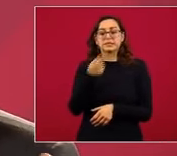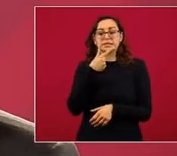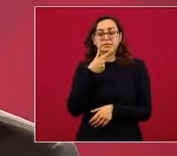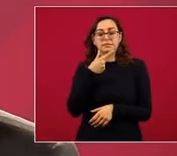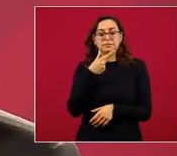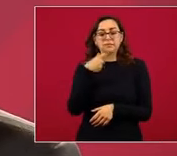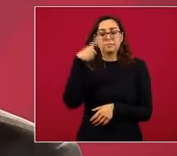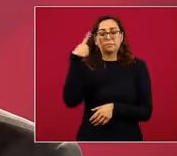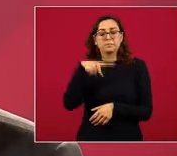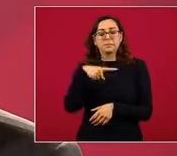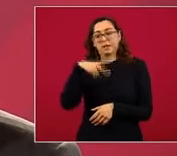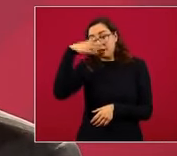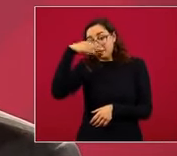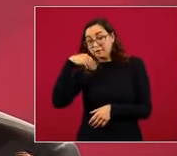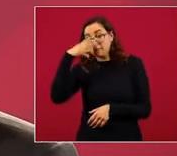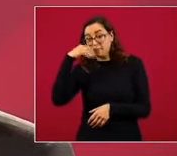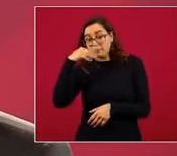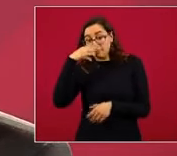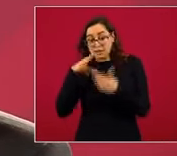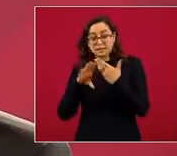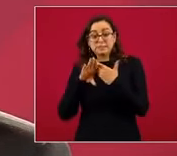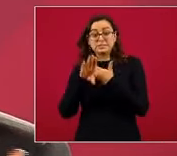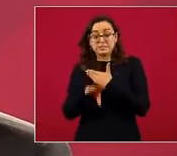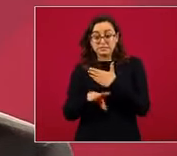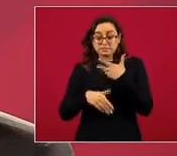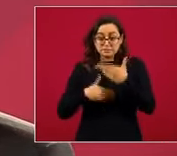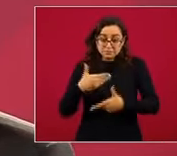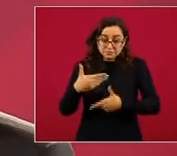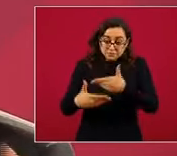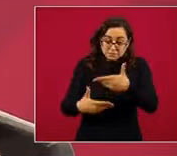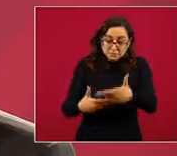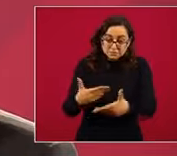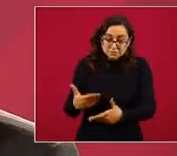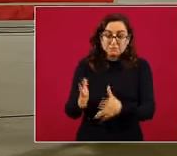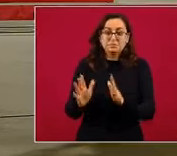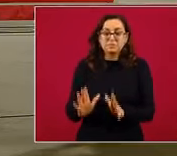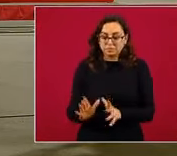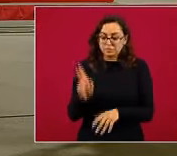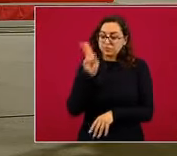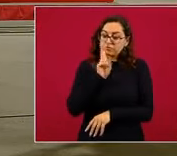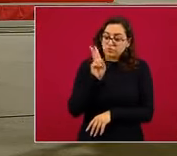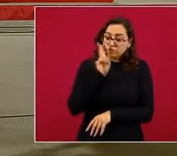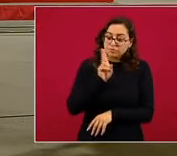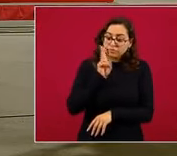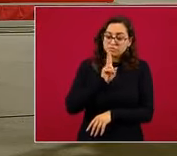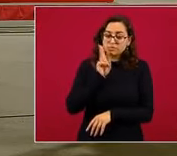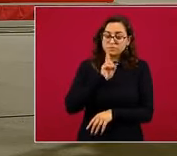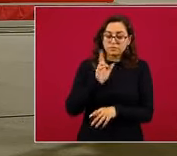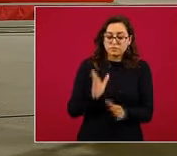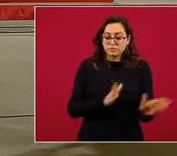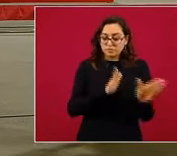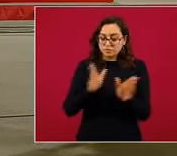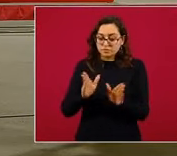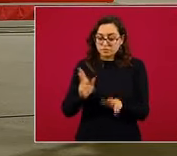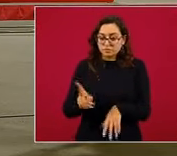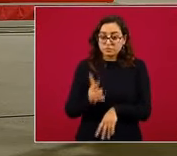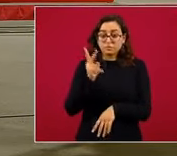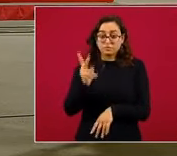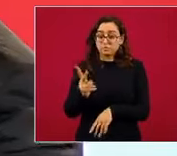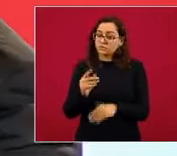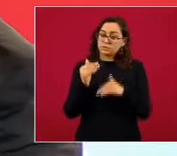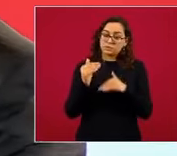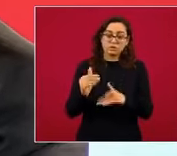prevención y tratamiento de la influenza. Ya se han mostrado ciertas utilidades en los ensayos clínicos fase 2, hasta ahí ha